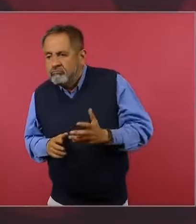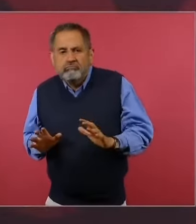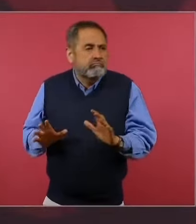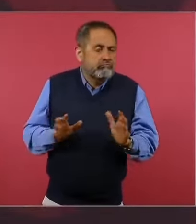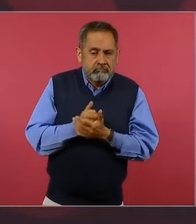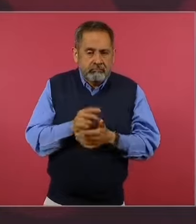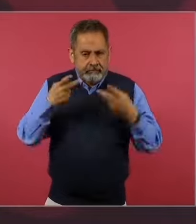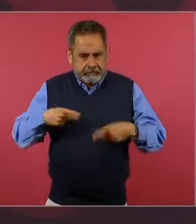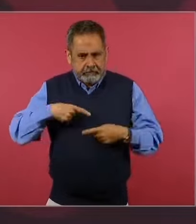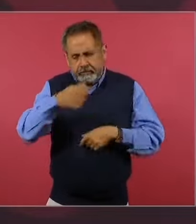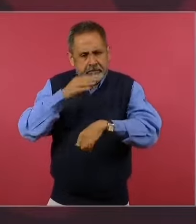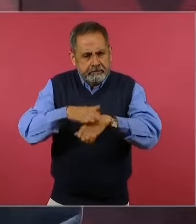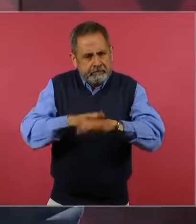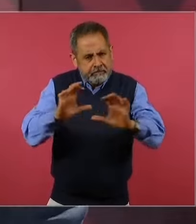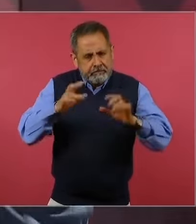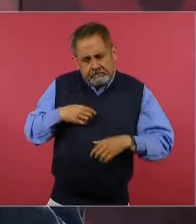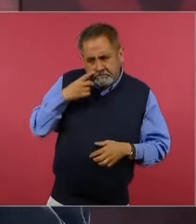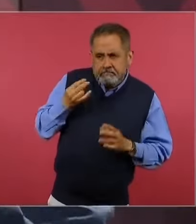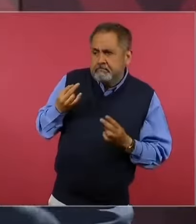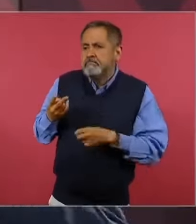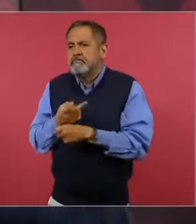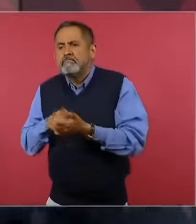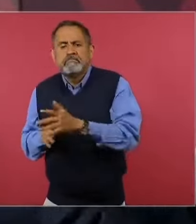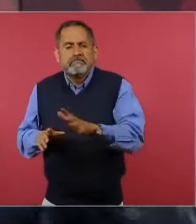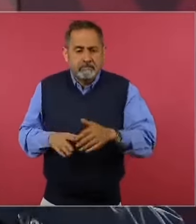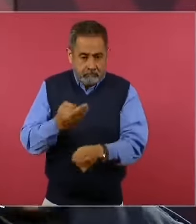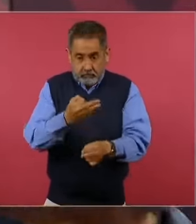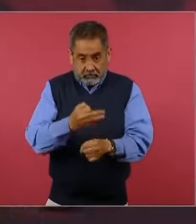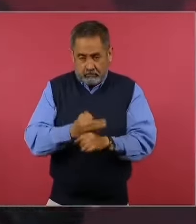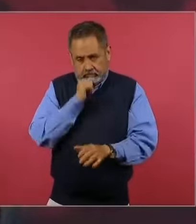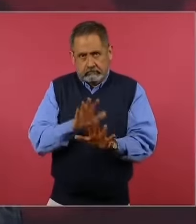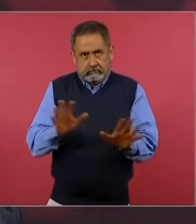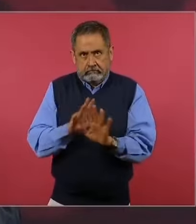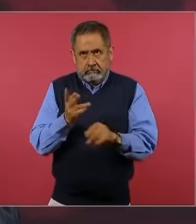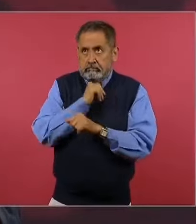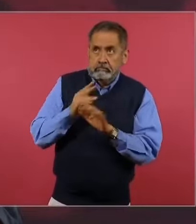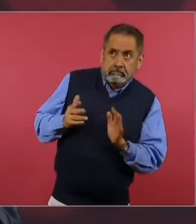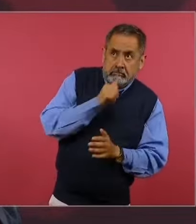que estamos pendientes, que ahora no hay